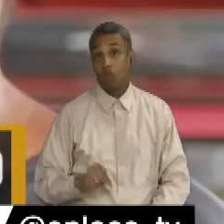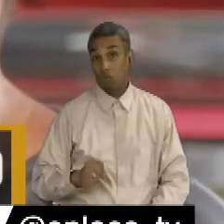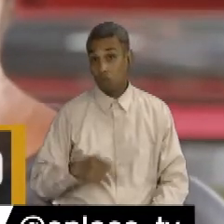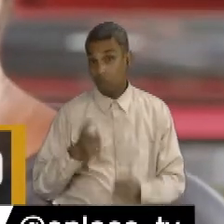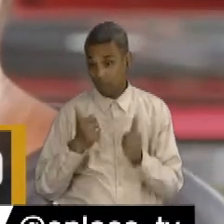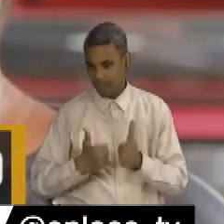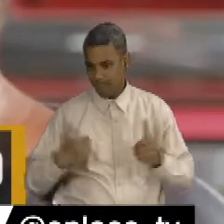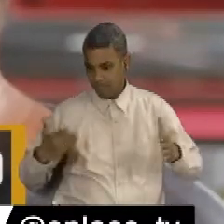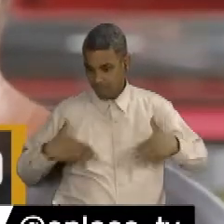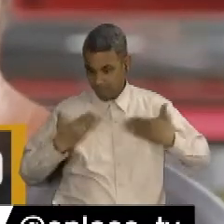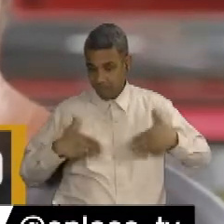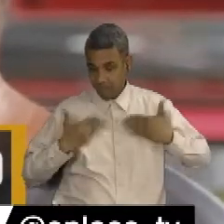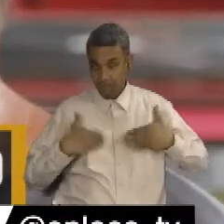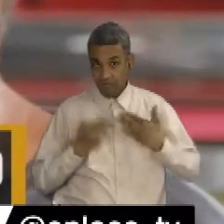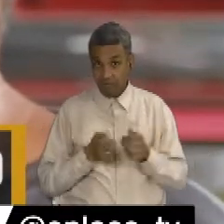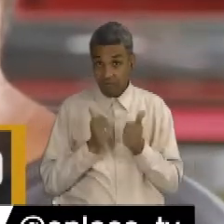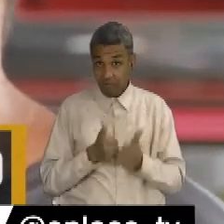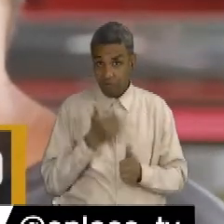como